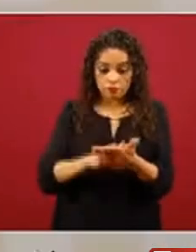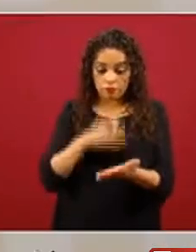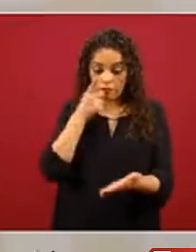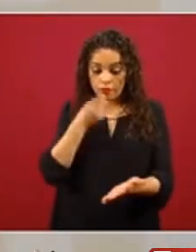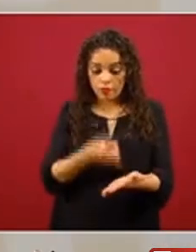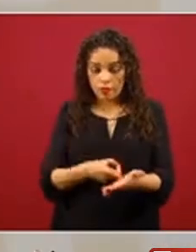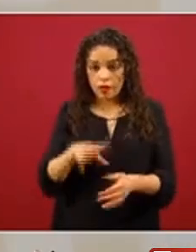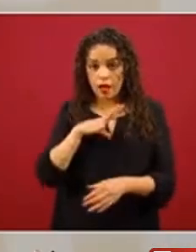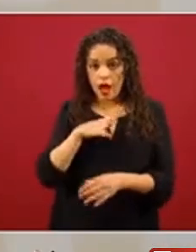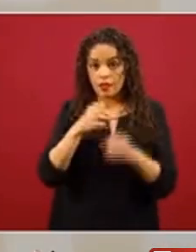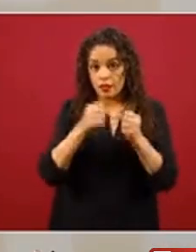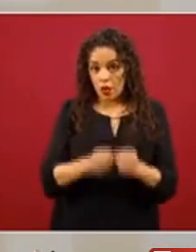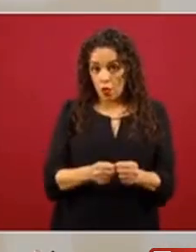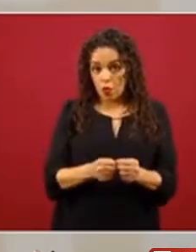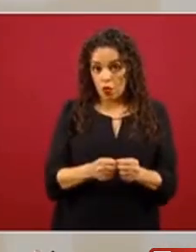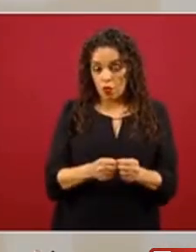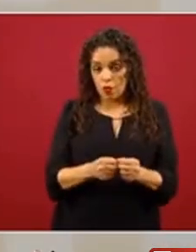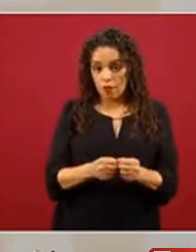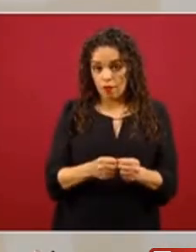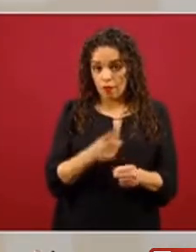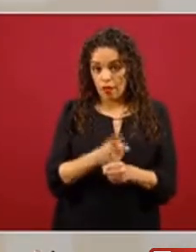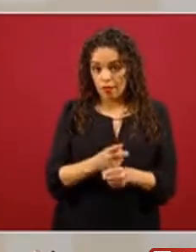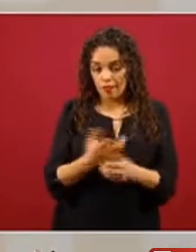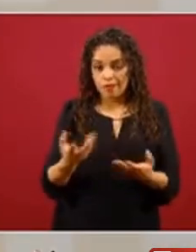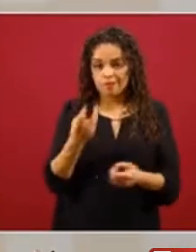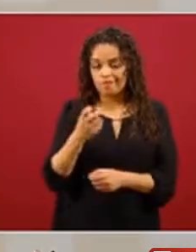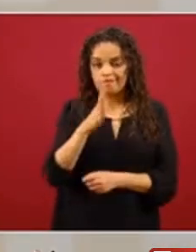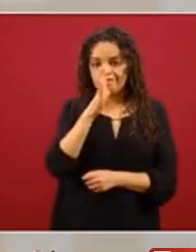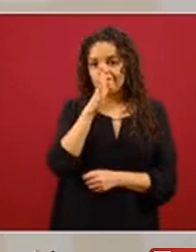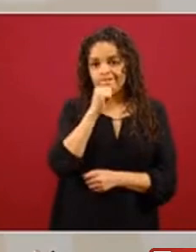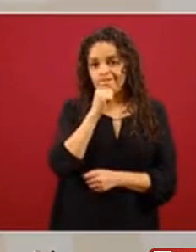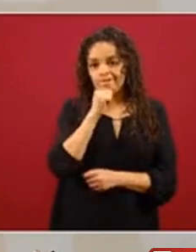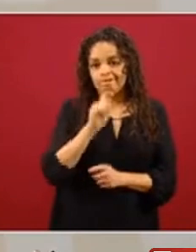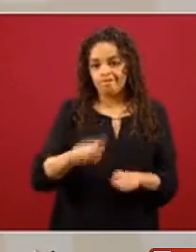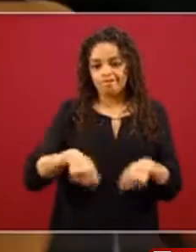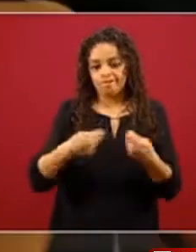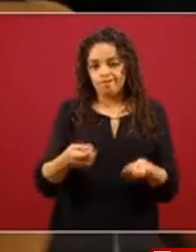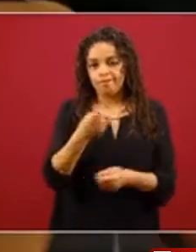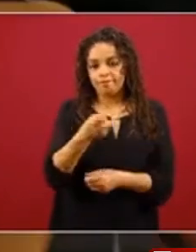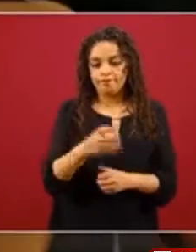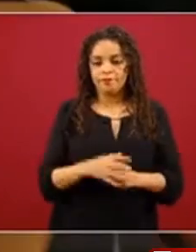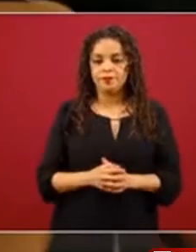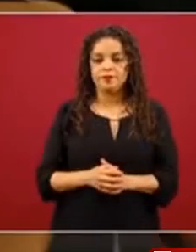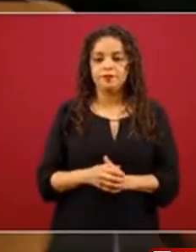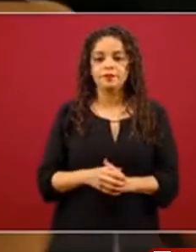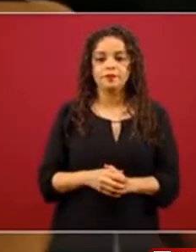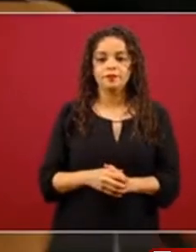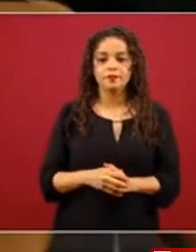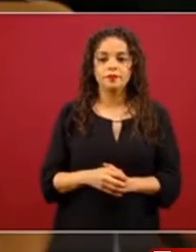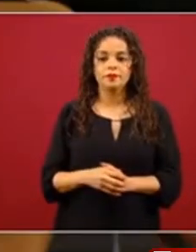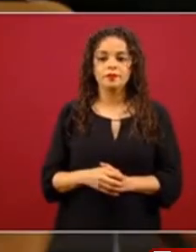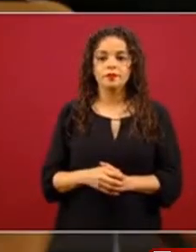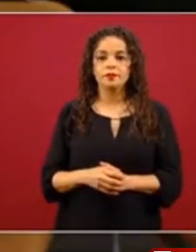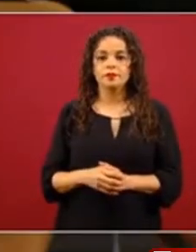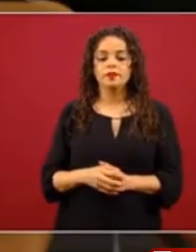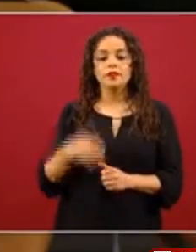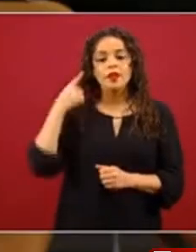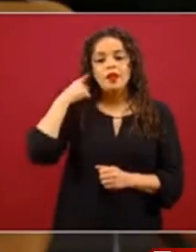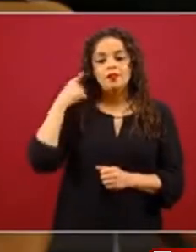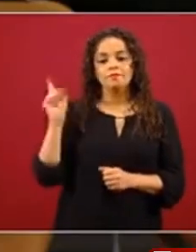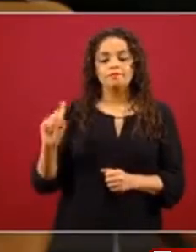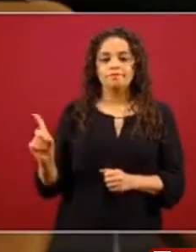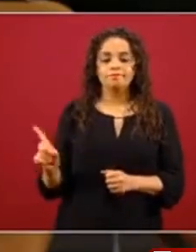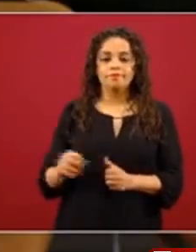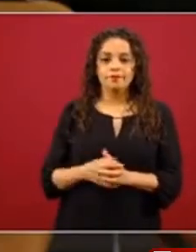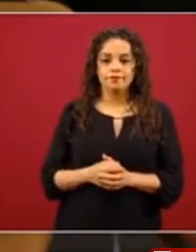aseguramiento, pues no son elegibles para esta situación. Trabajadores fallecidos al 2 de junio, ¿de estos cuántos no